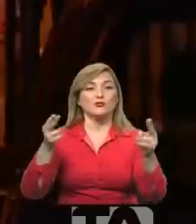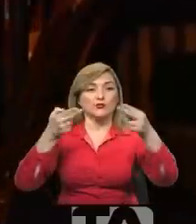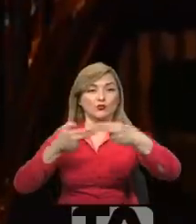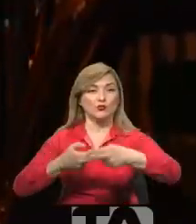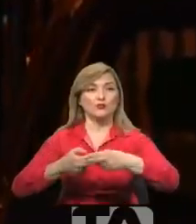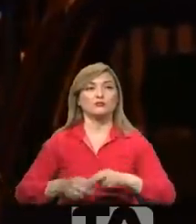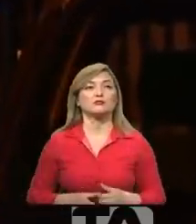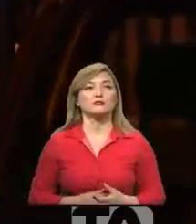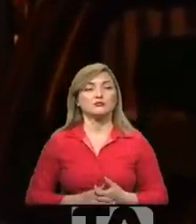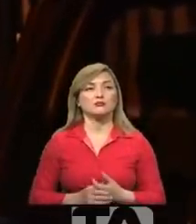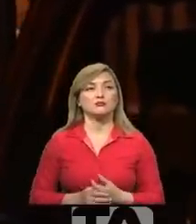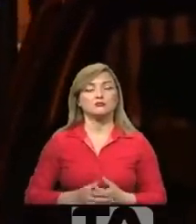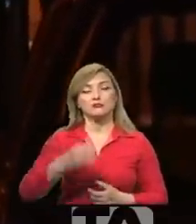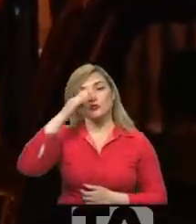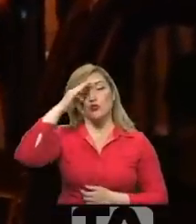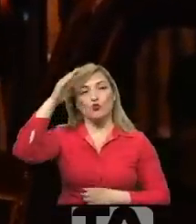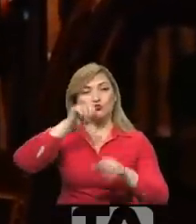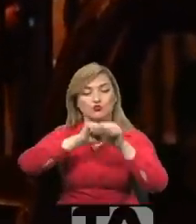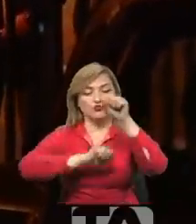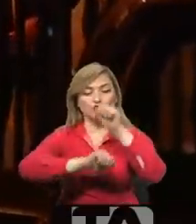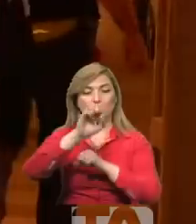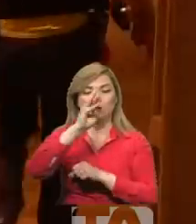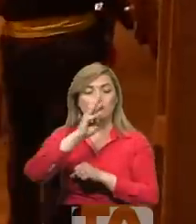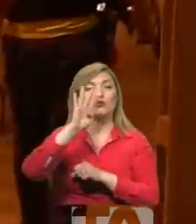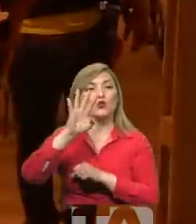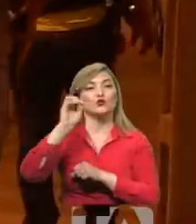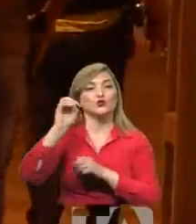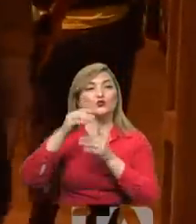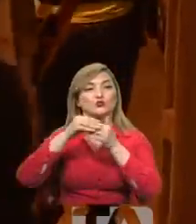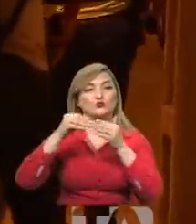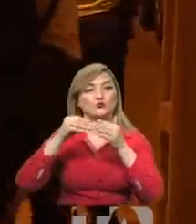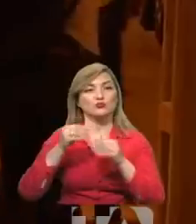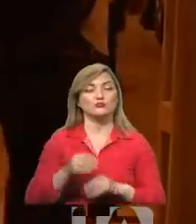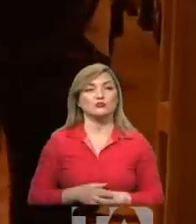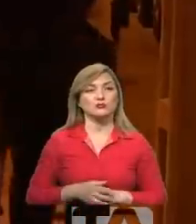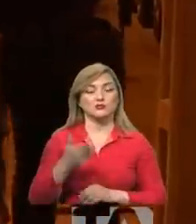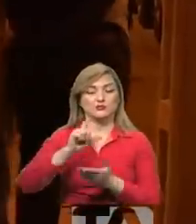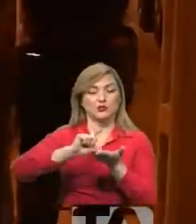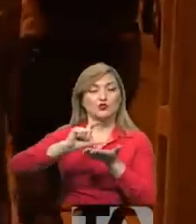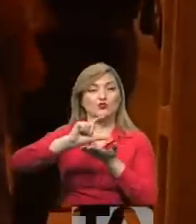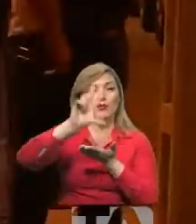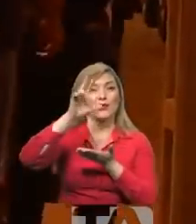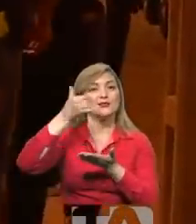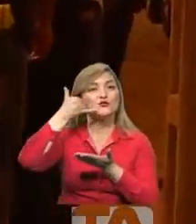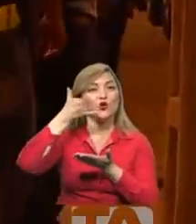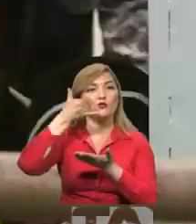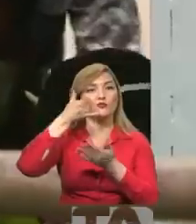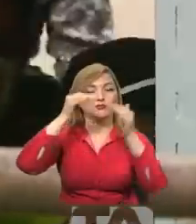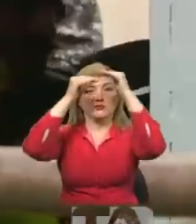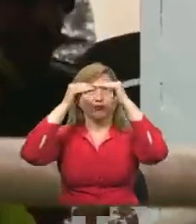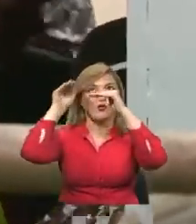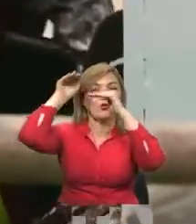allanado en la Valdivia y donde la policía encontró $6,400, un cartucho y 3 celulares escondidos en el